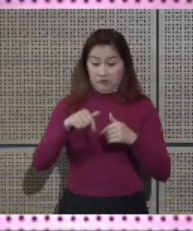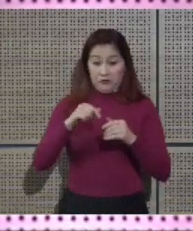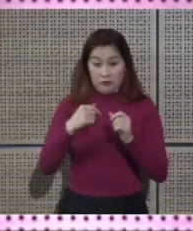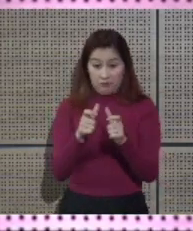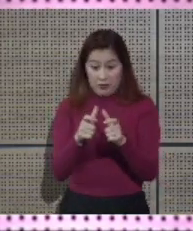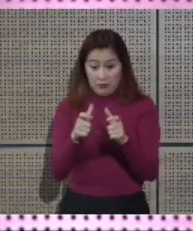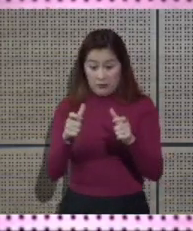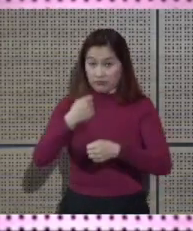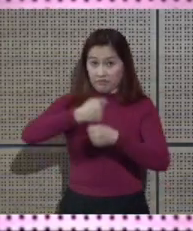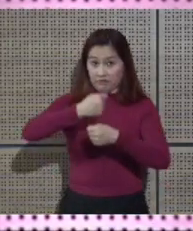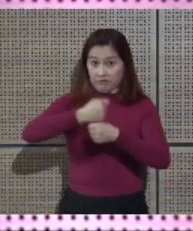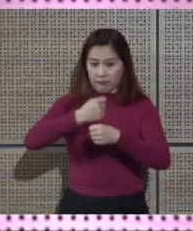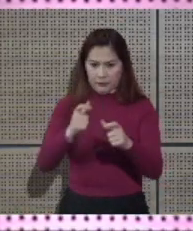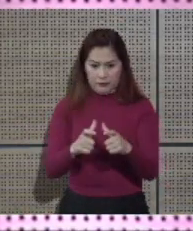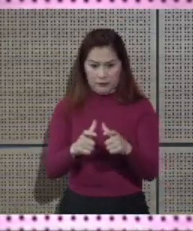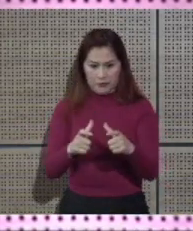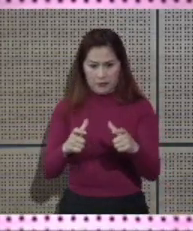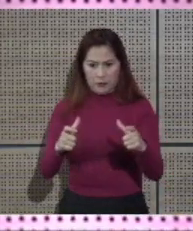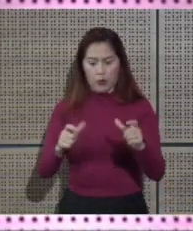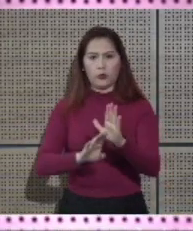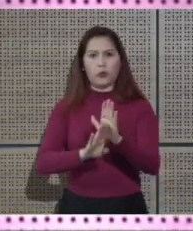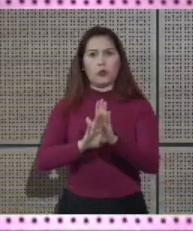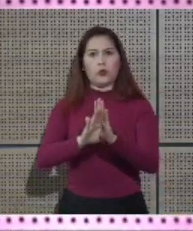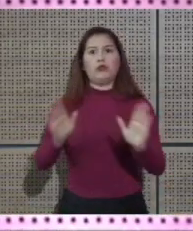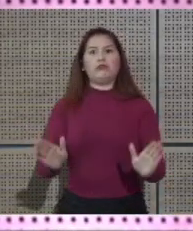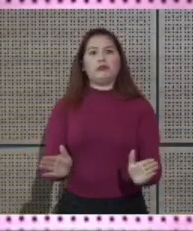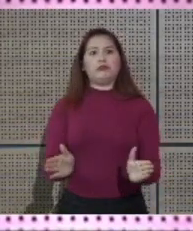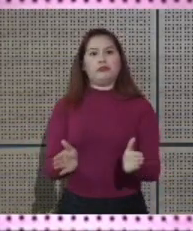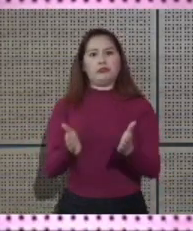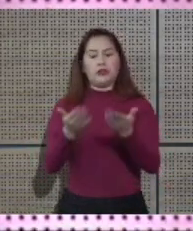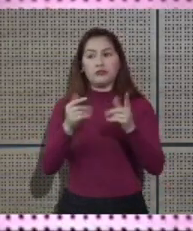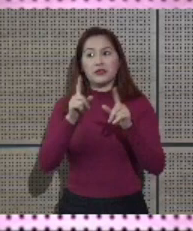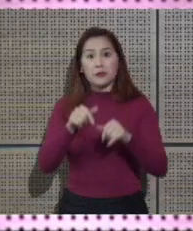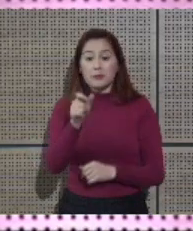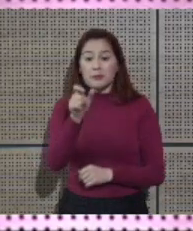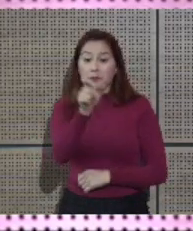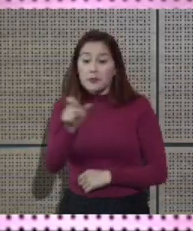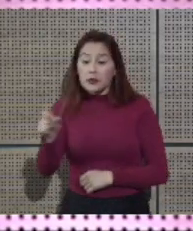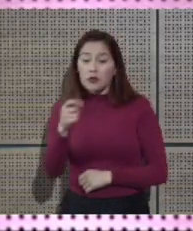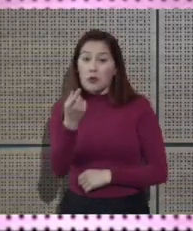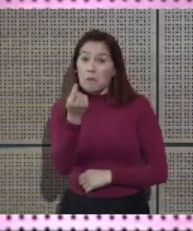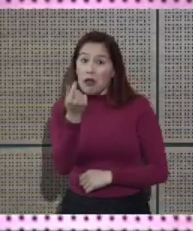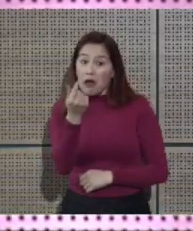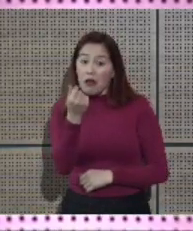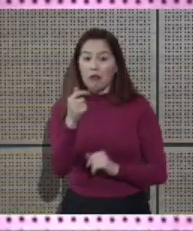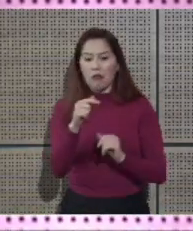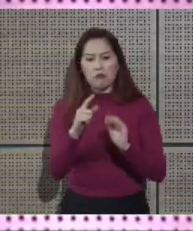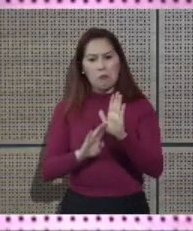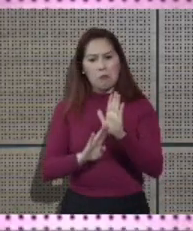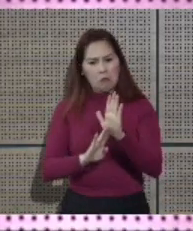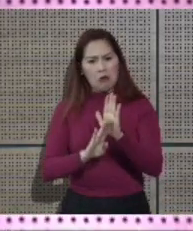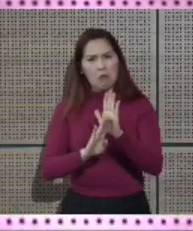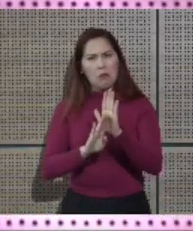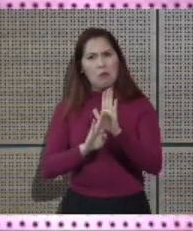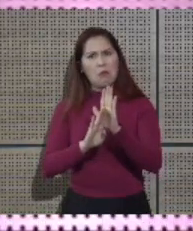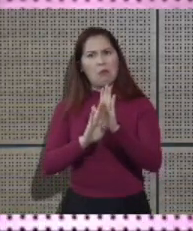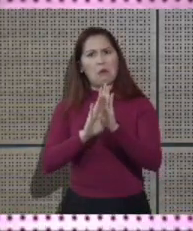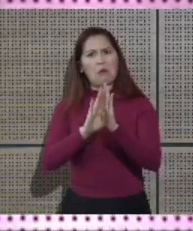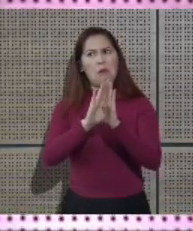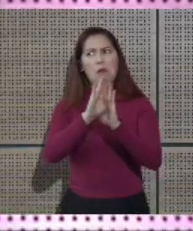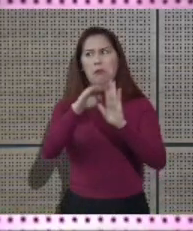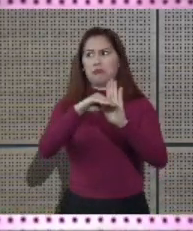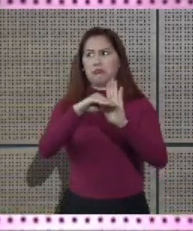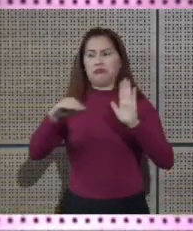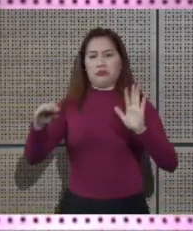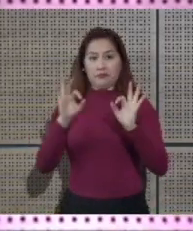un 90% por ese crecimiento, mucho más que por cualquier otro elemento de desarrollo económico. ¿Qué